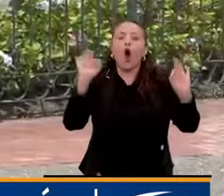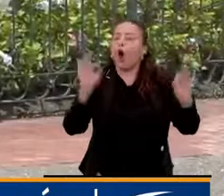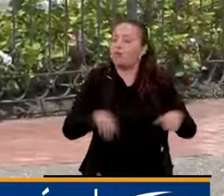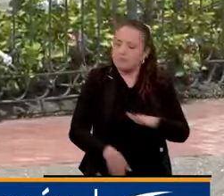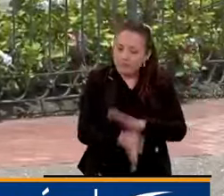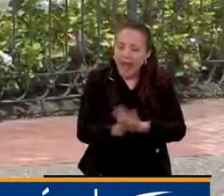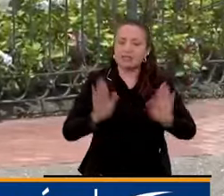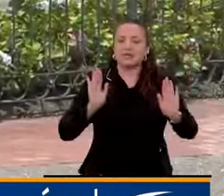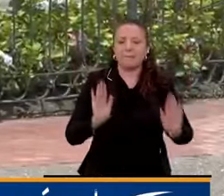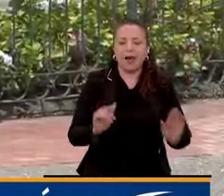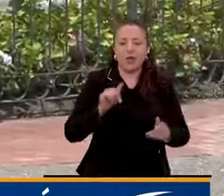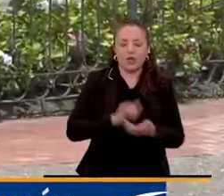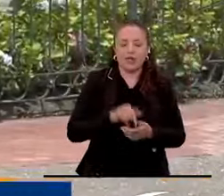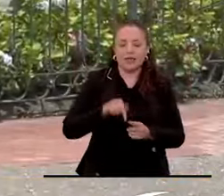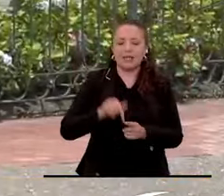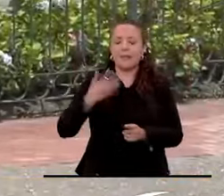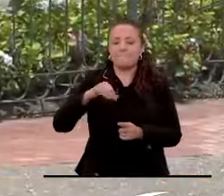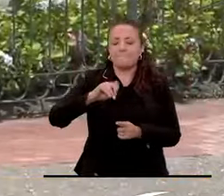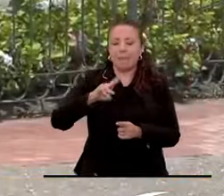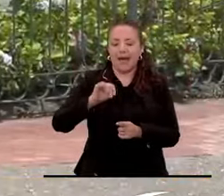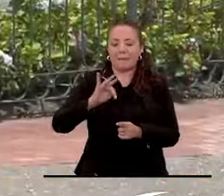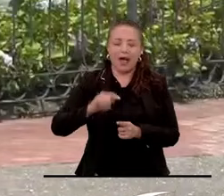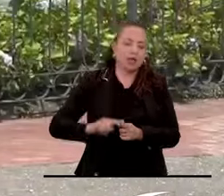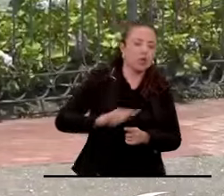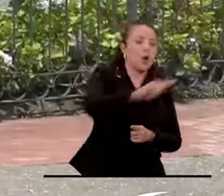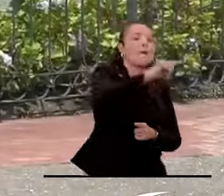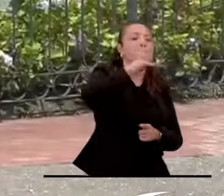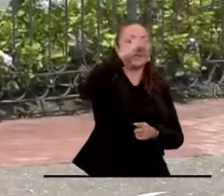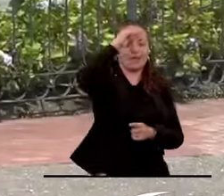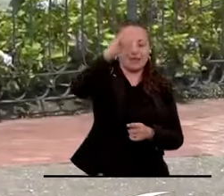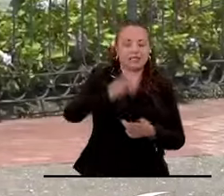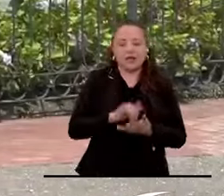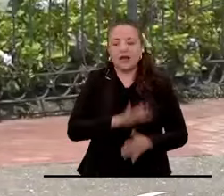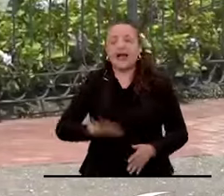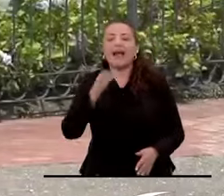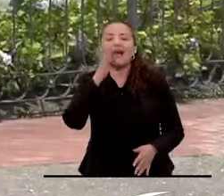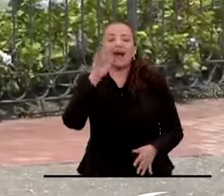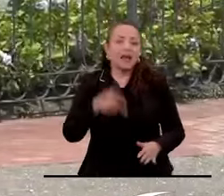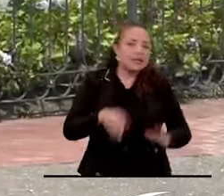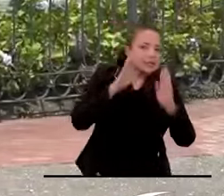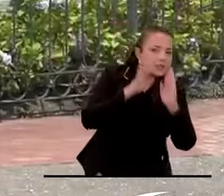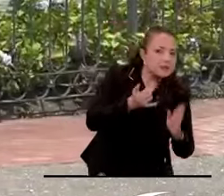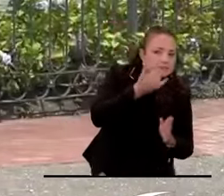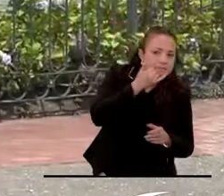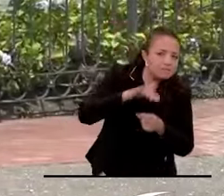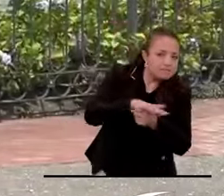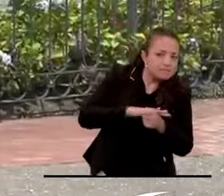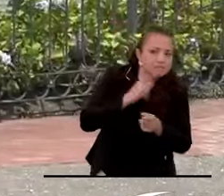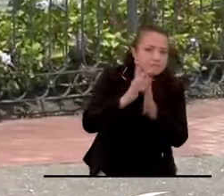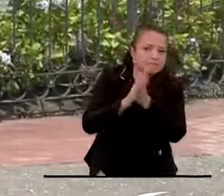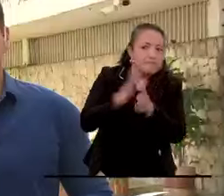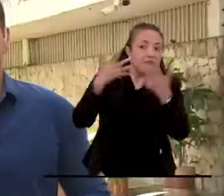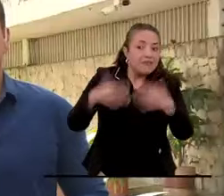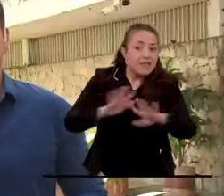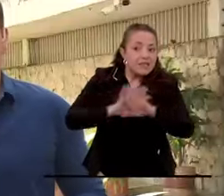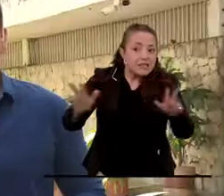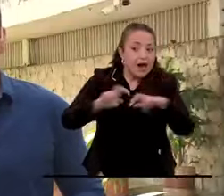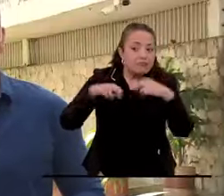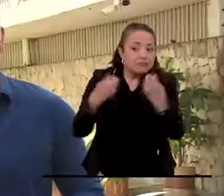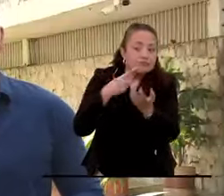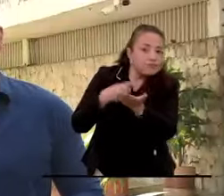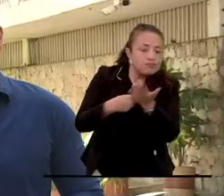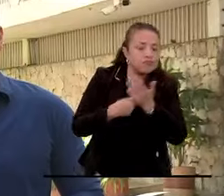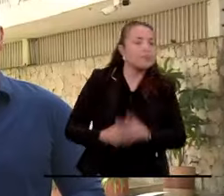marmato Medellín nosotros continuaremos aquí en el departamento de caldas muy atentos a este balance después de las mesas de diálogo